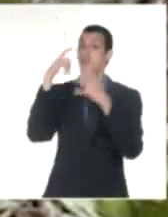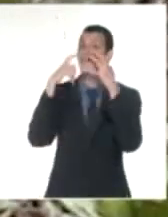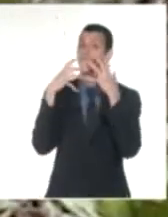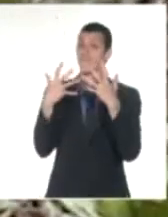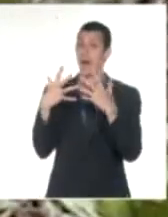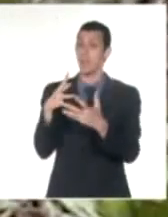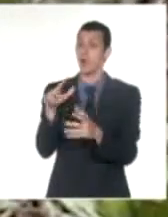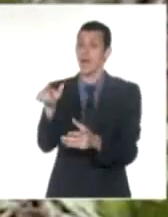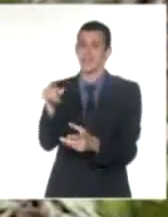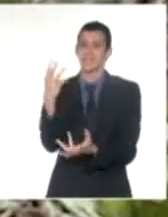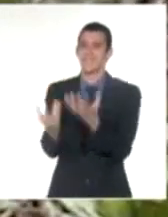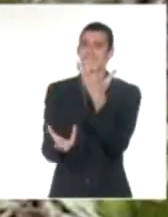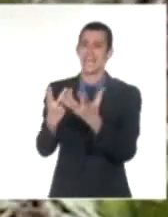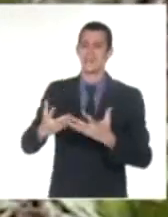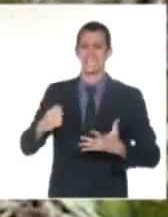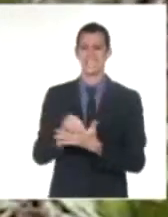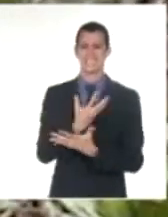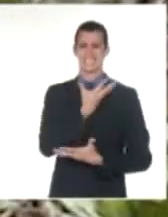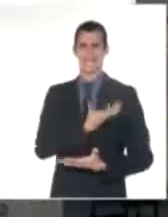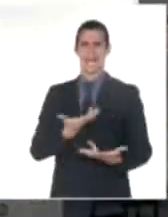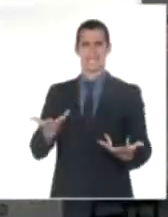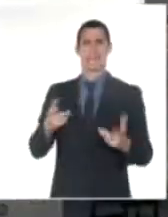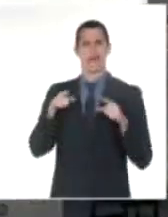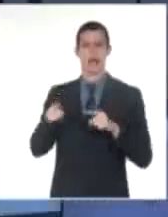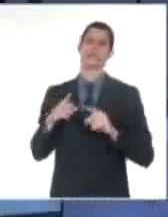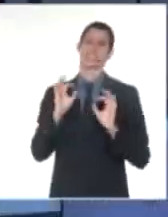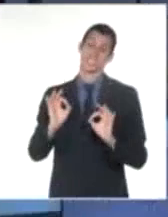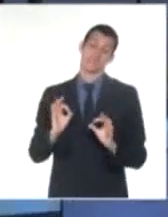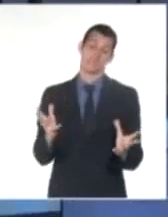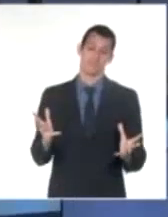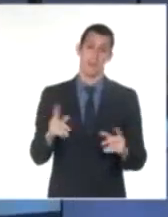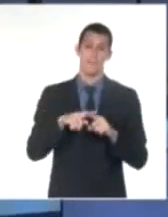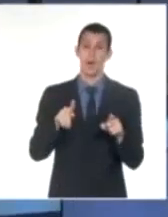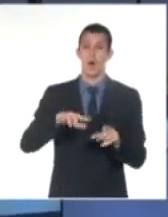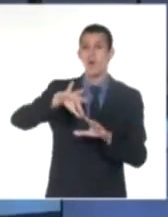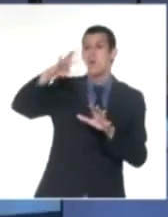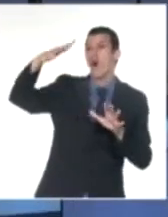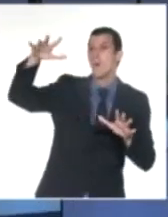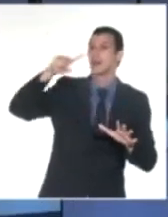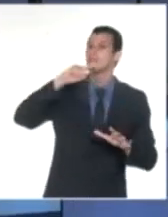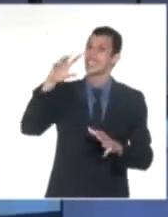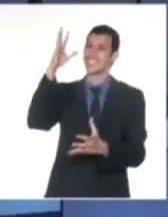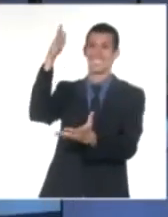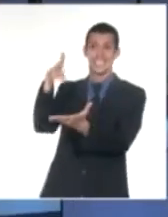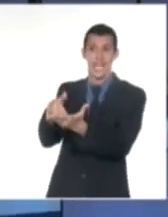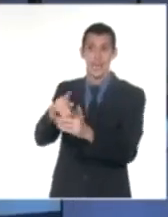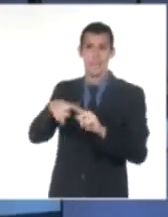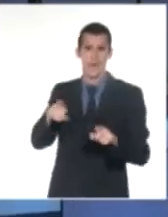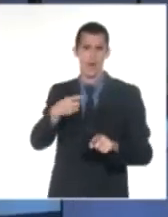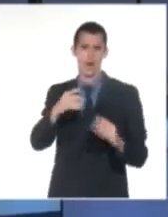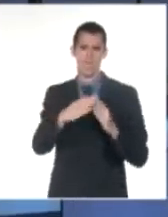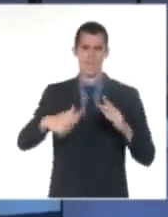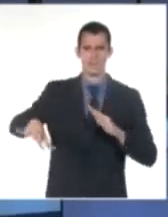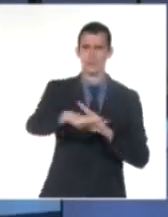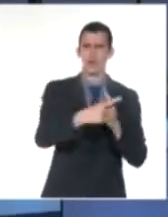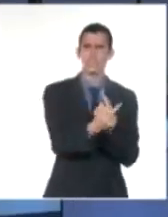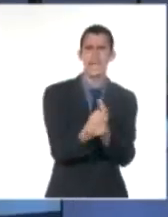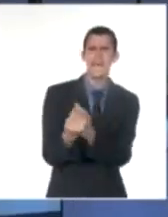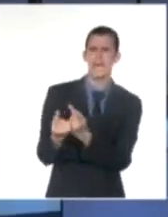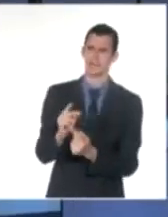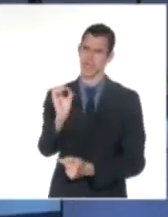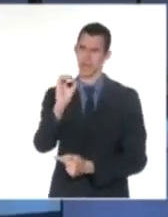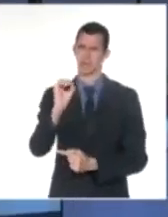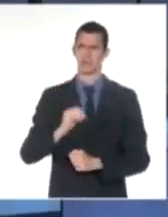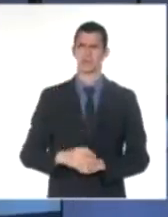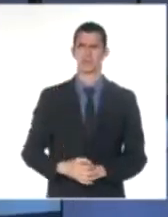de la meseta y las laderas de la elevación en una zona de difícil acceso, pero sin peligro para poblaciones humanas. Así estamos